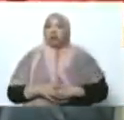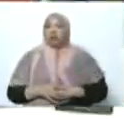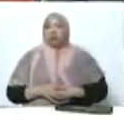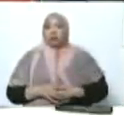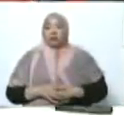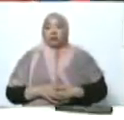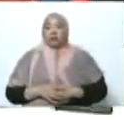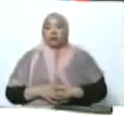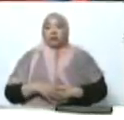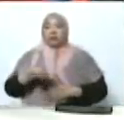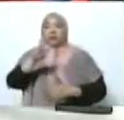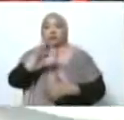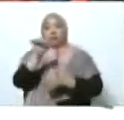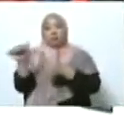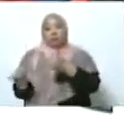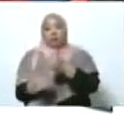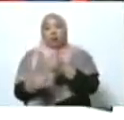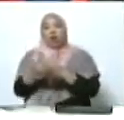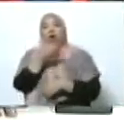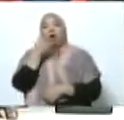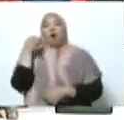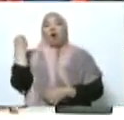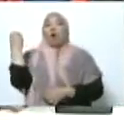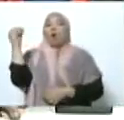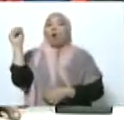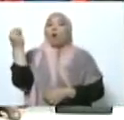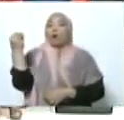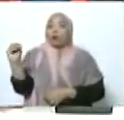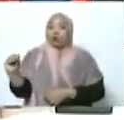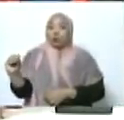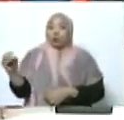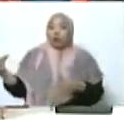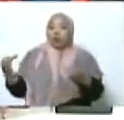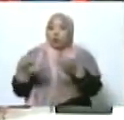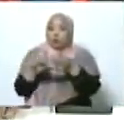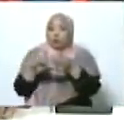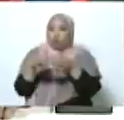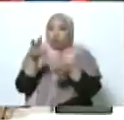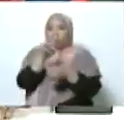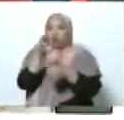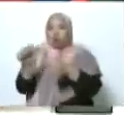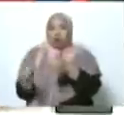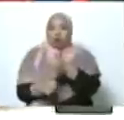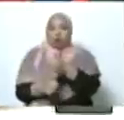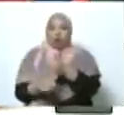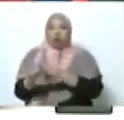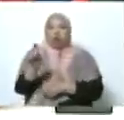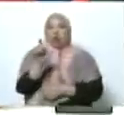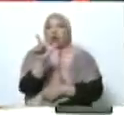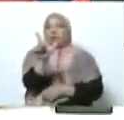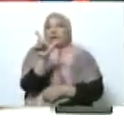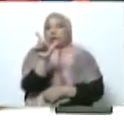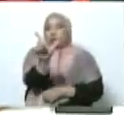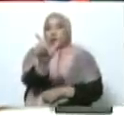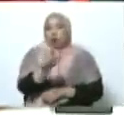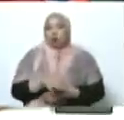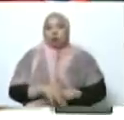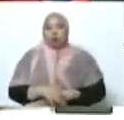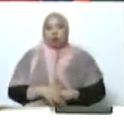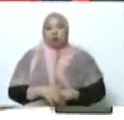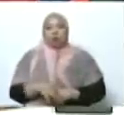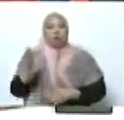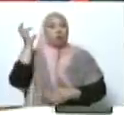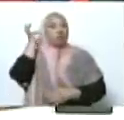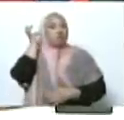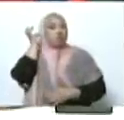La vicepresidencia de la juventud la asume, como ya es jefa de la juventud de nuestro partido, la